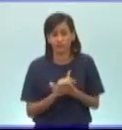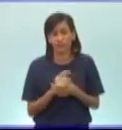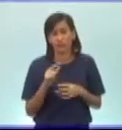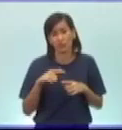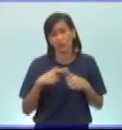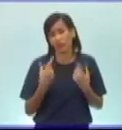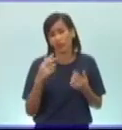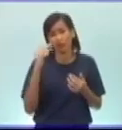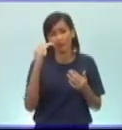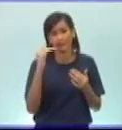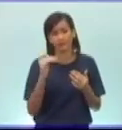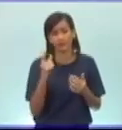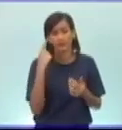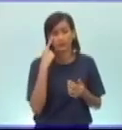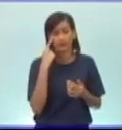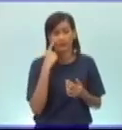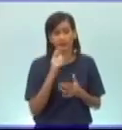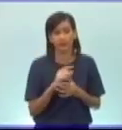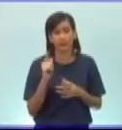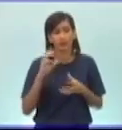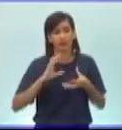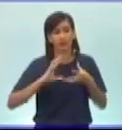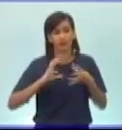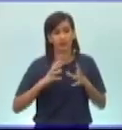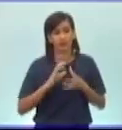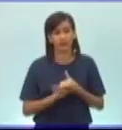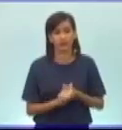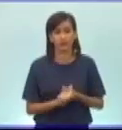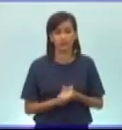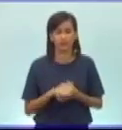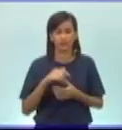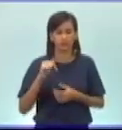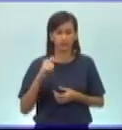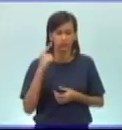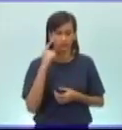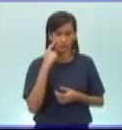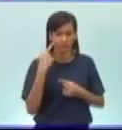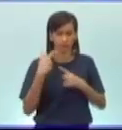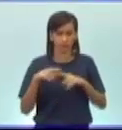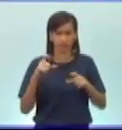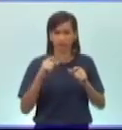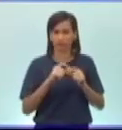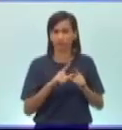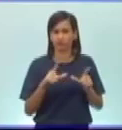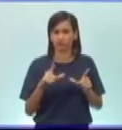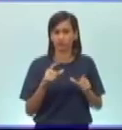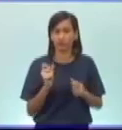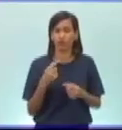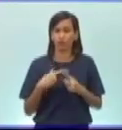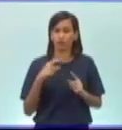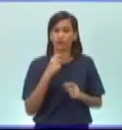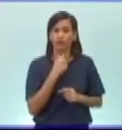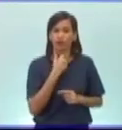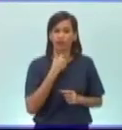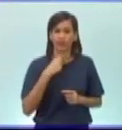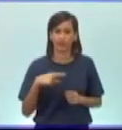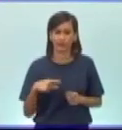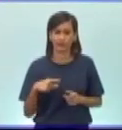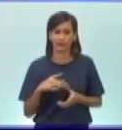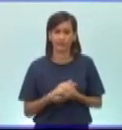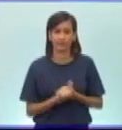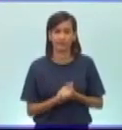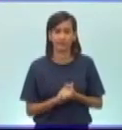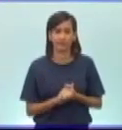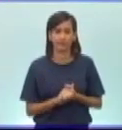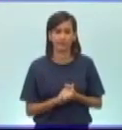están de esa manera. Ahora veamos otro ejemplo más en el que sigamos